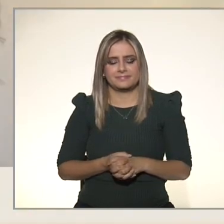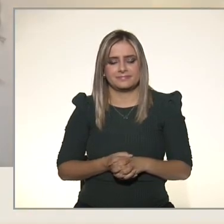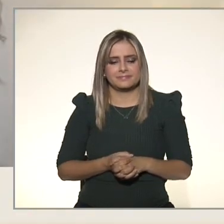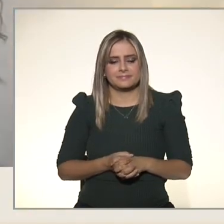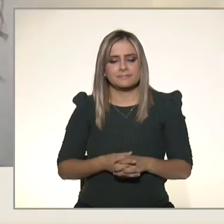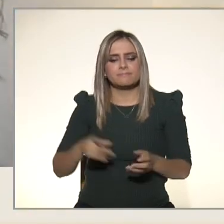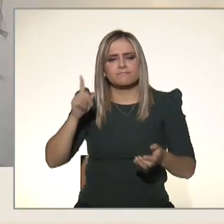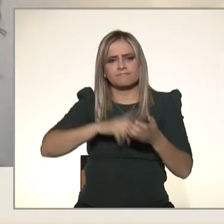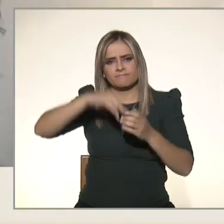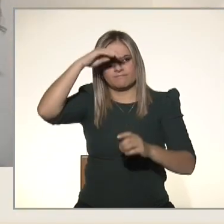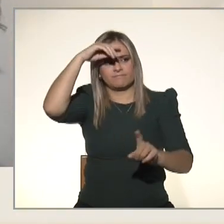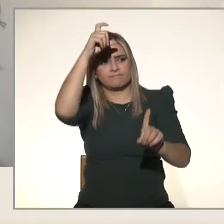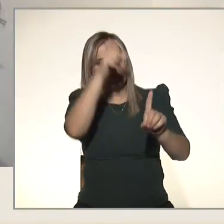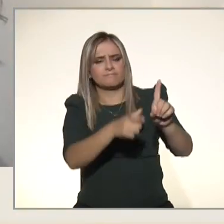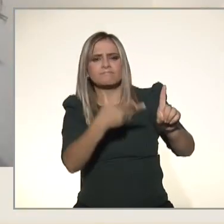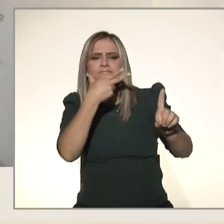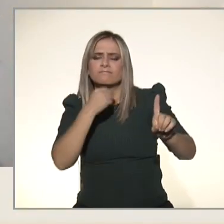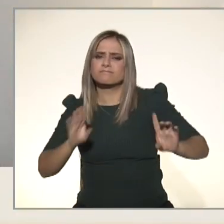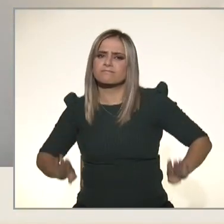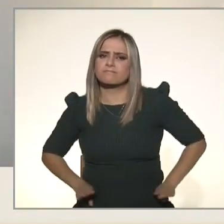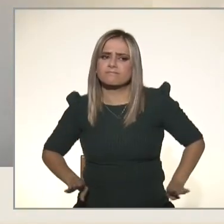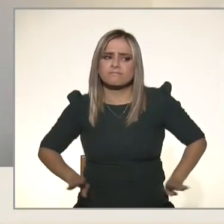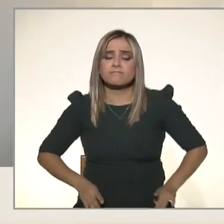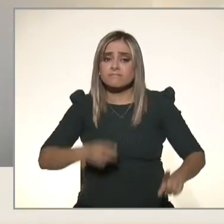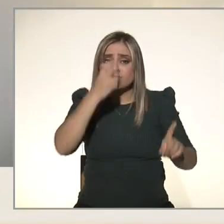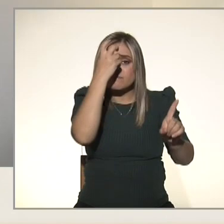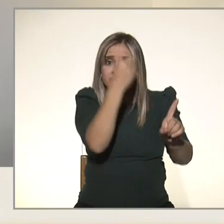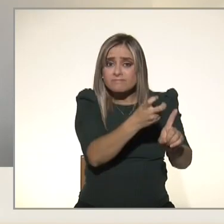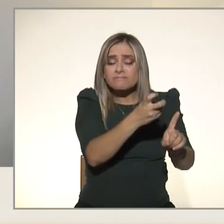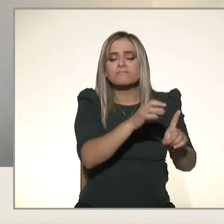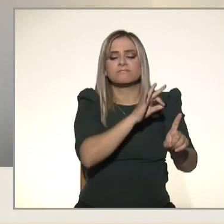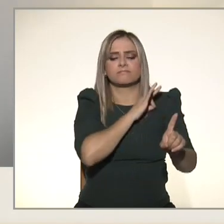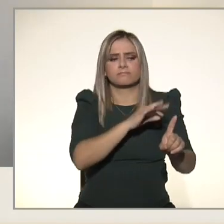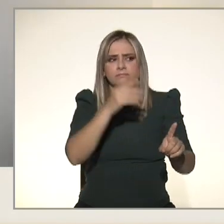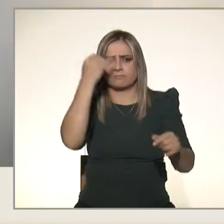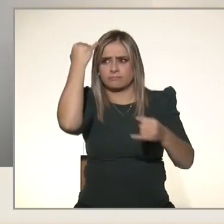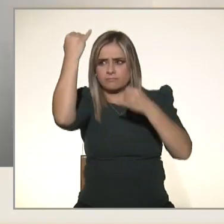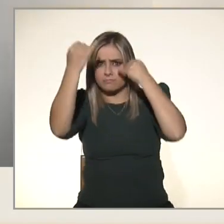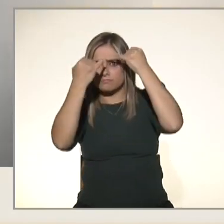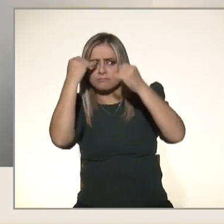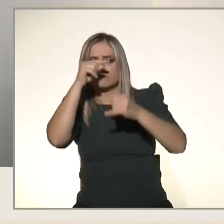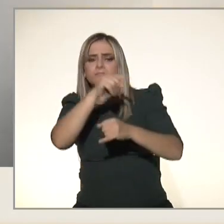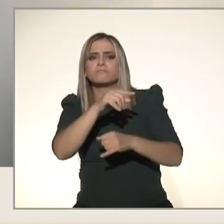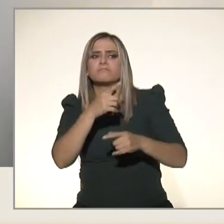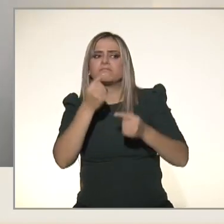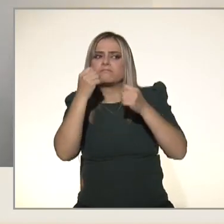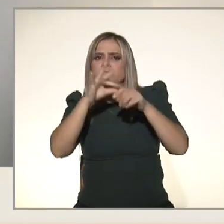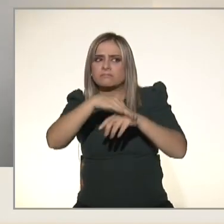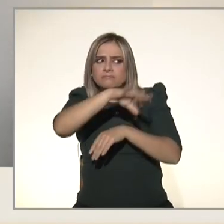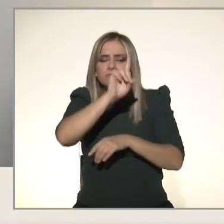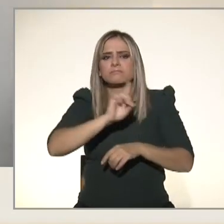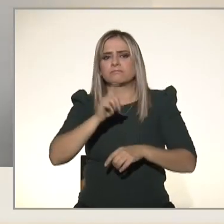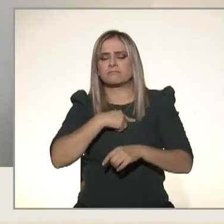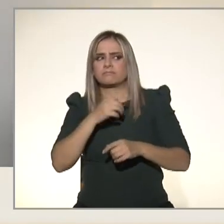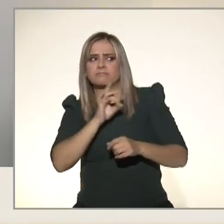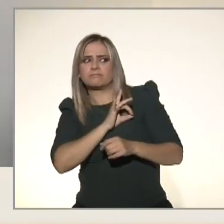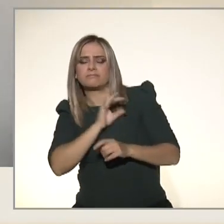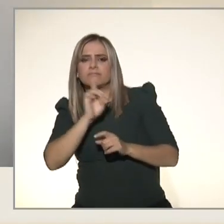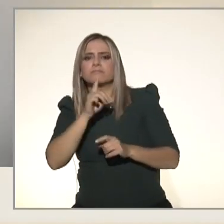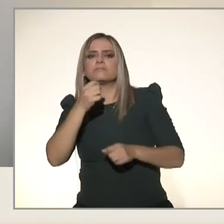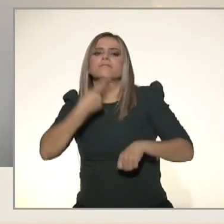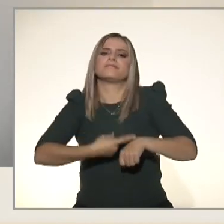Los estereotipos de masculinidad pueden influir en la adopción de conductas de riesgo y afectar la salud de los